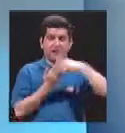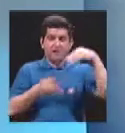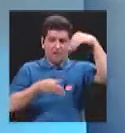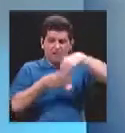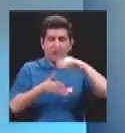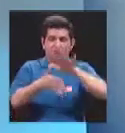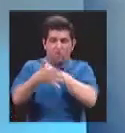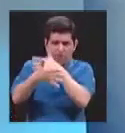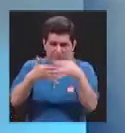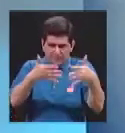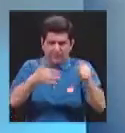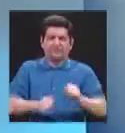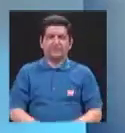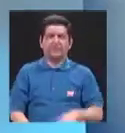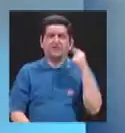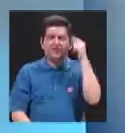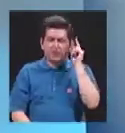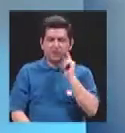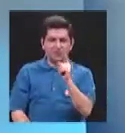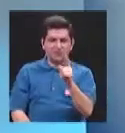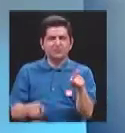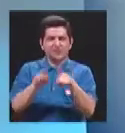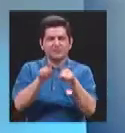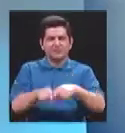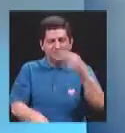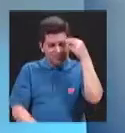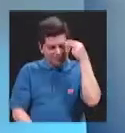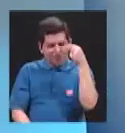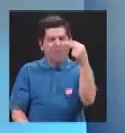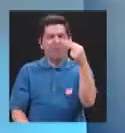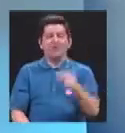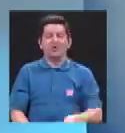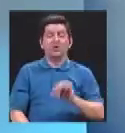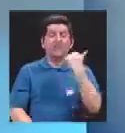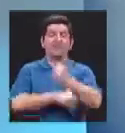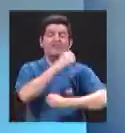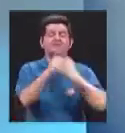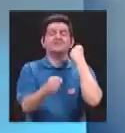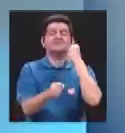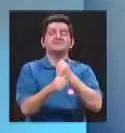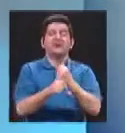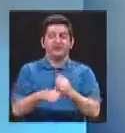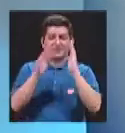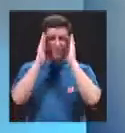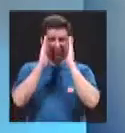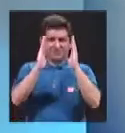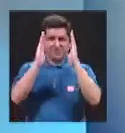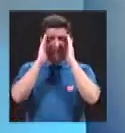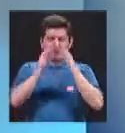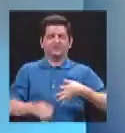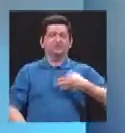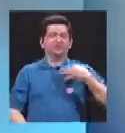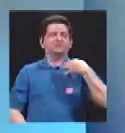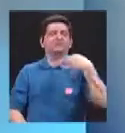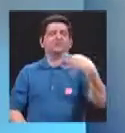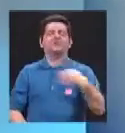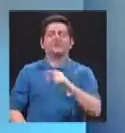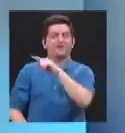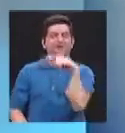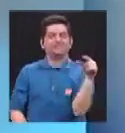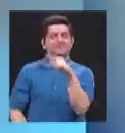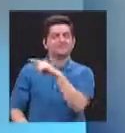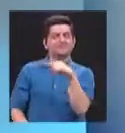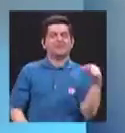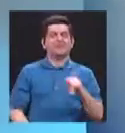Cinemateca como parte de la parrilla de programación, por supuesto a ustedes que nos honran ya por 10 años, siguiendo día a día,